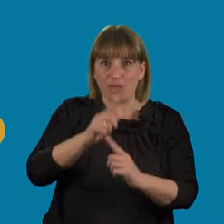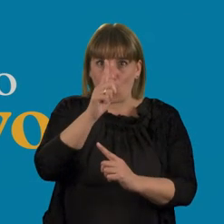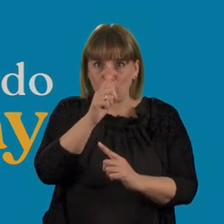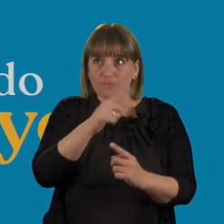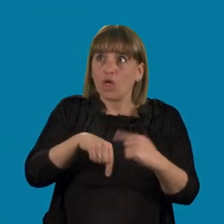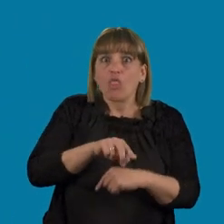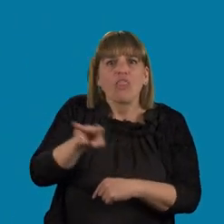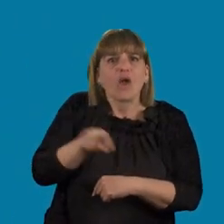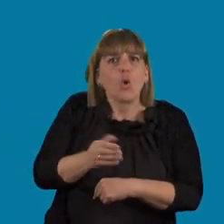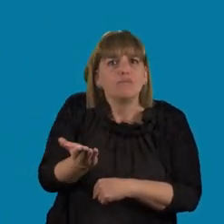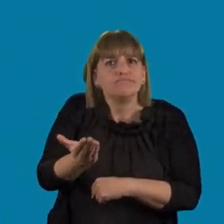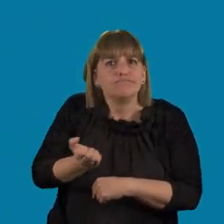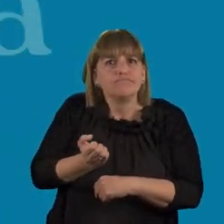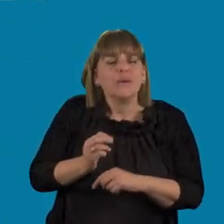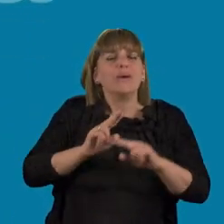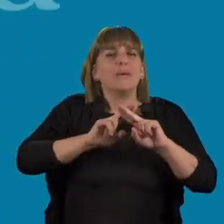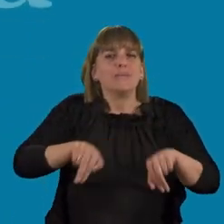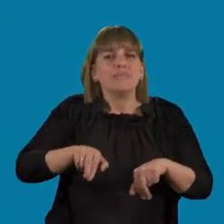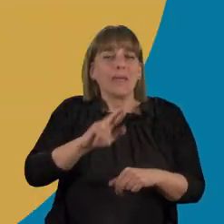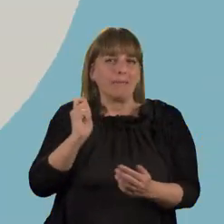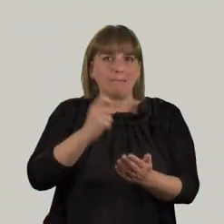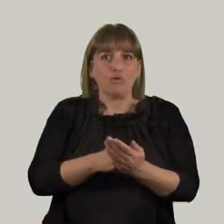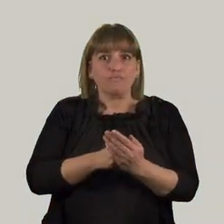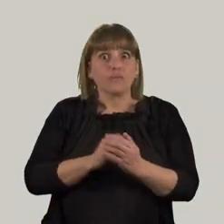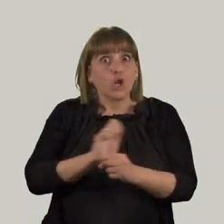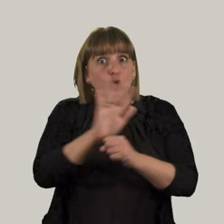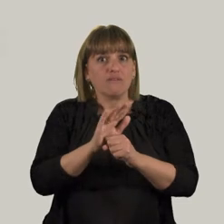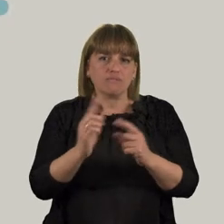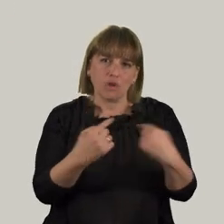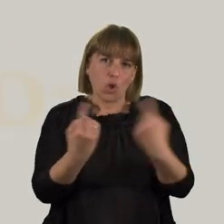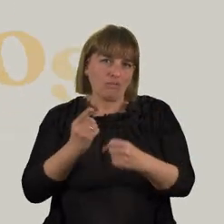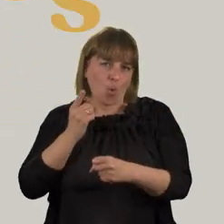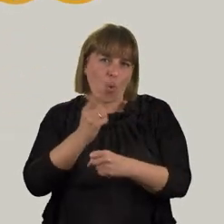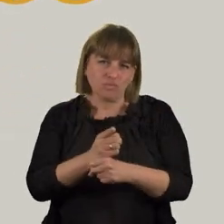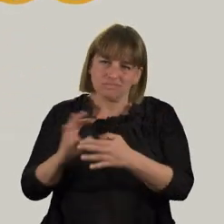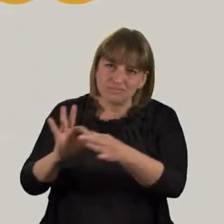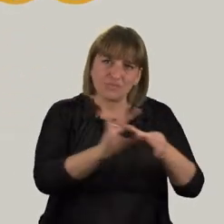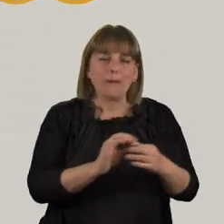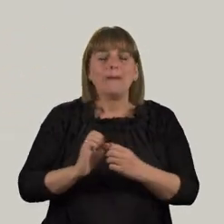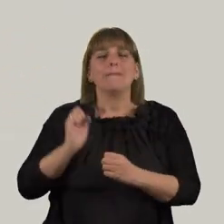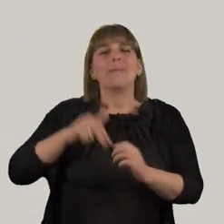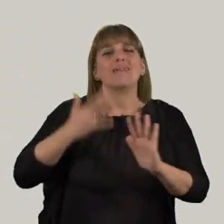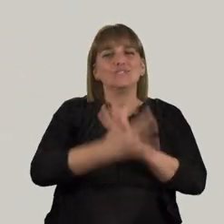El pago del seguro se realiza a través de las redes de cobranza. Al coronavirus lo combatimos